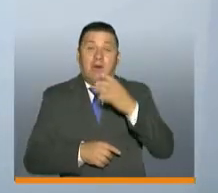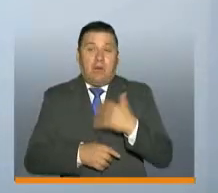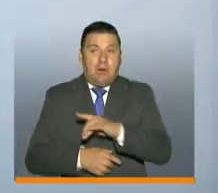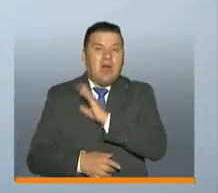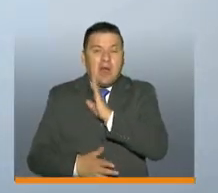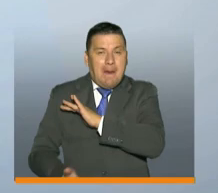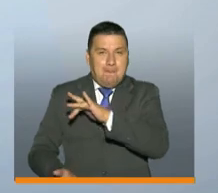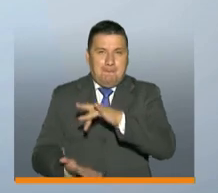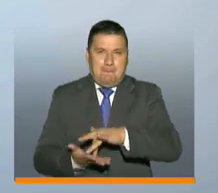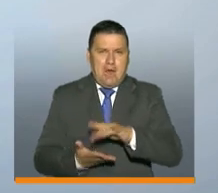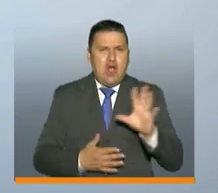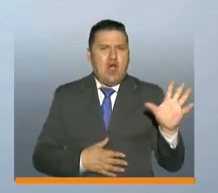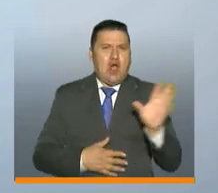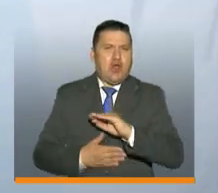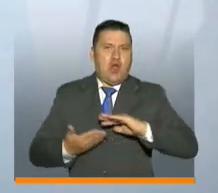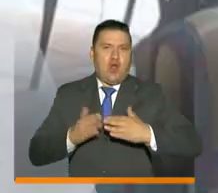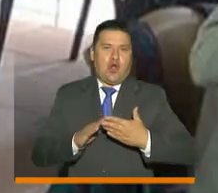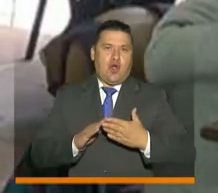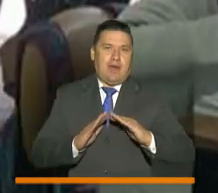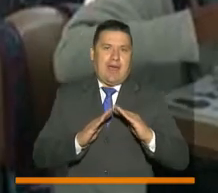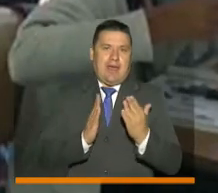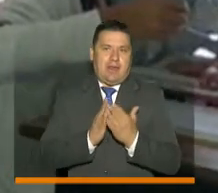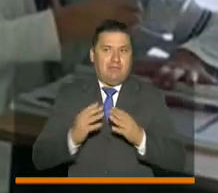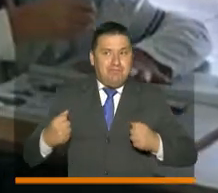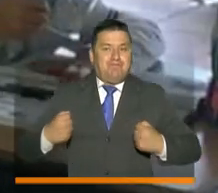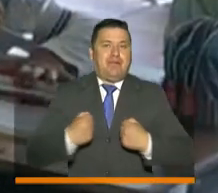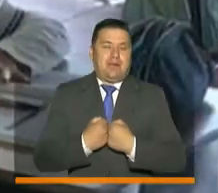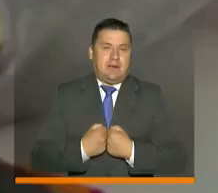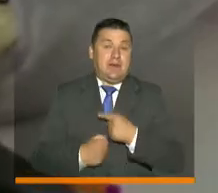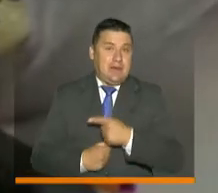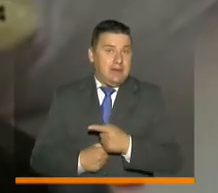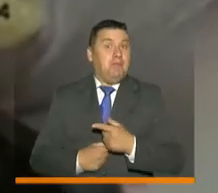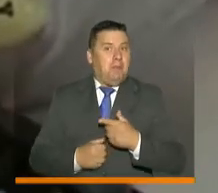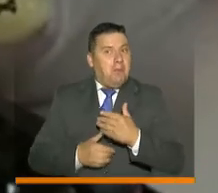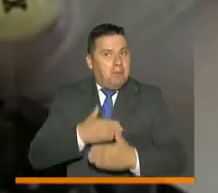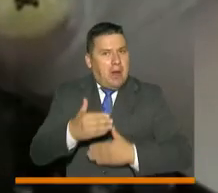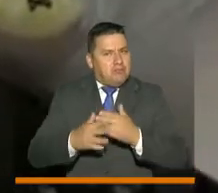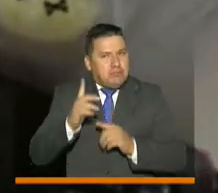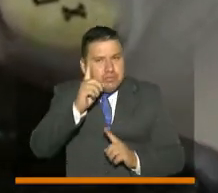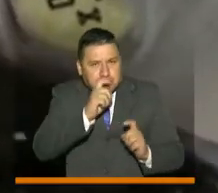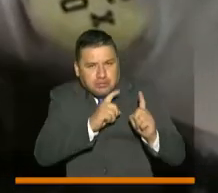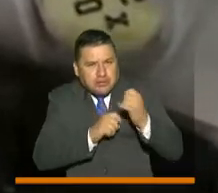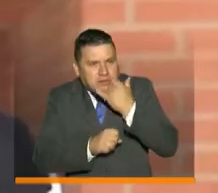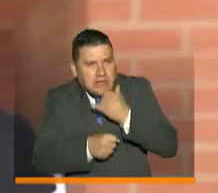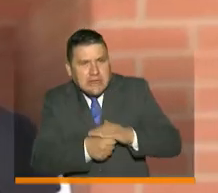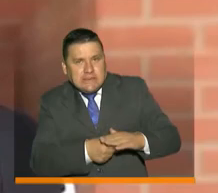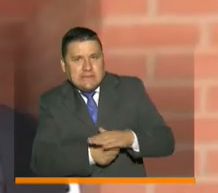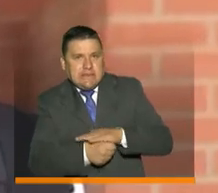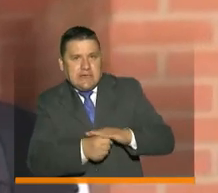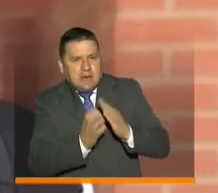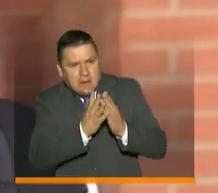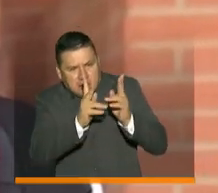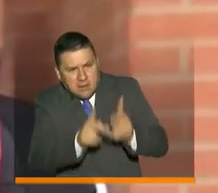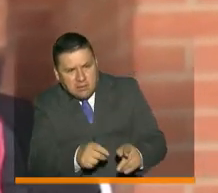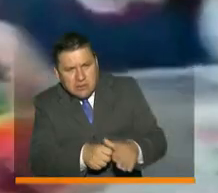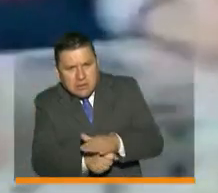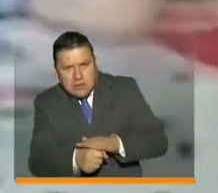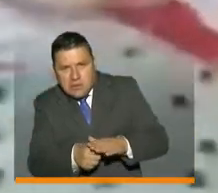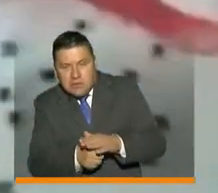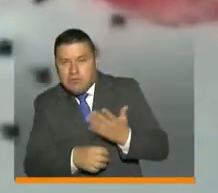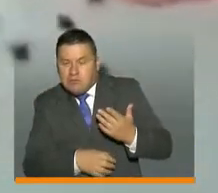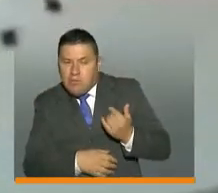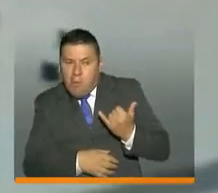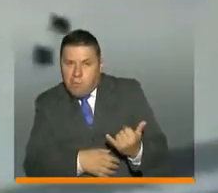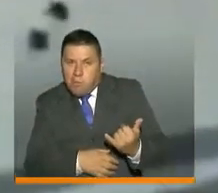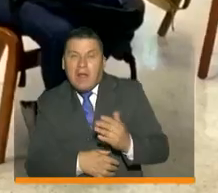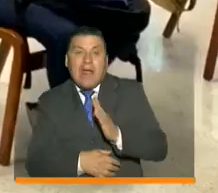la participación de toda la comunidad educativa. De esta manera se ha analizado la situación de cada estudiante y siempre